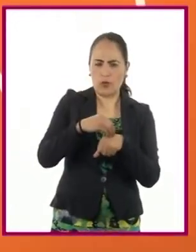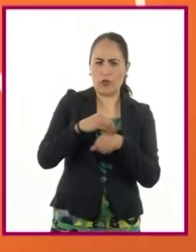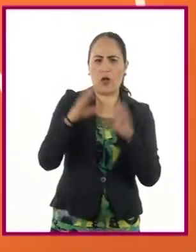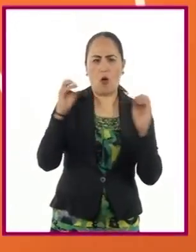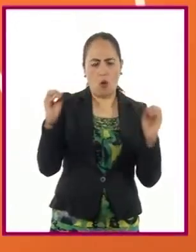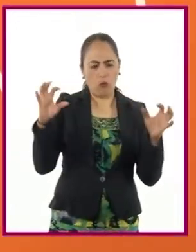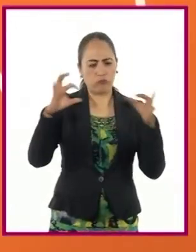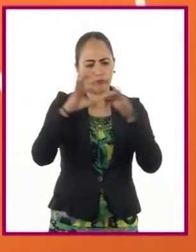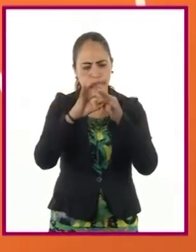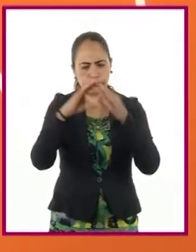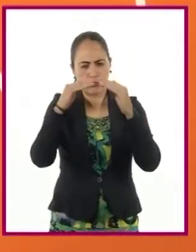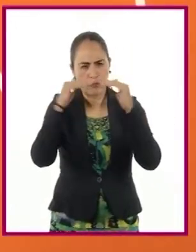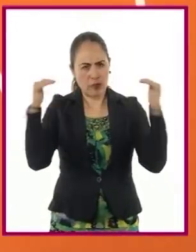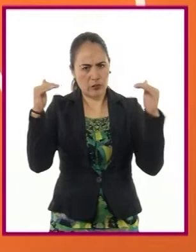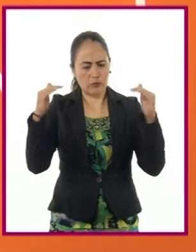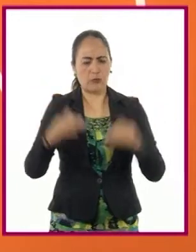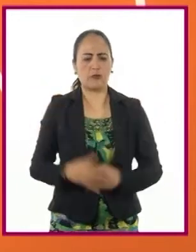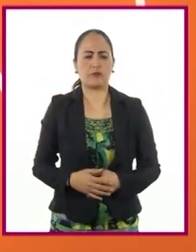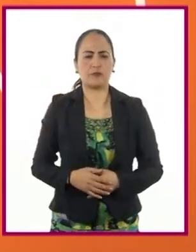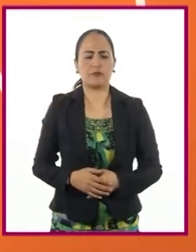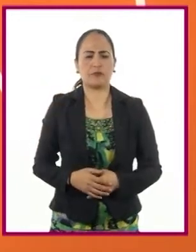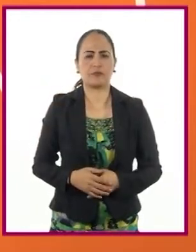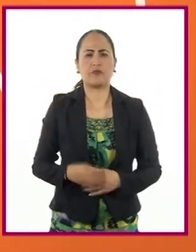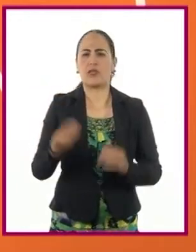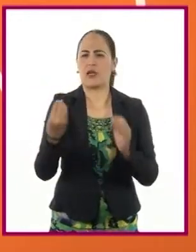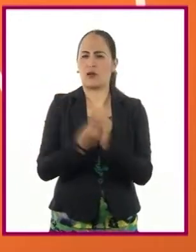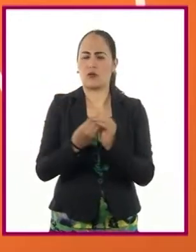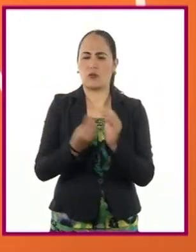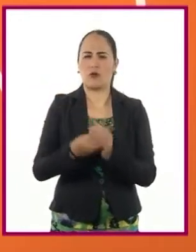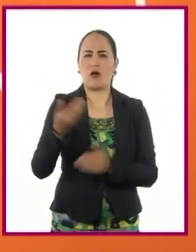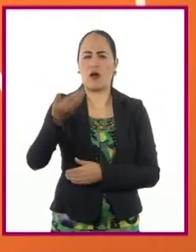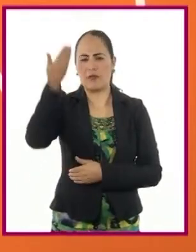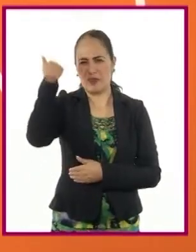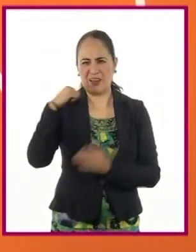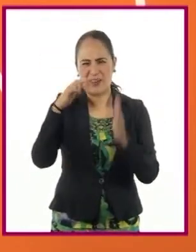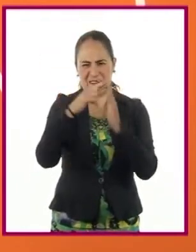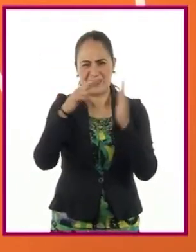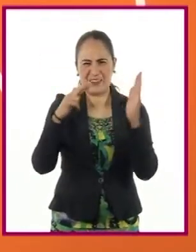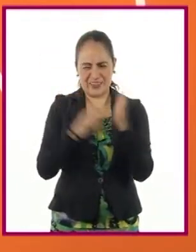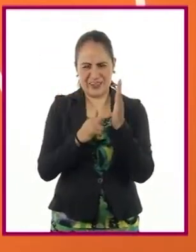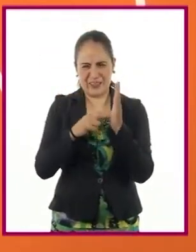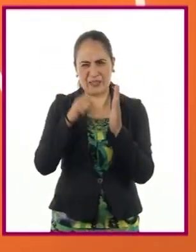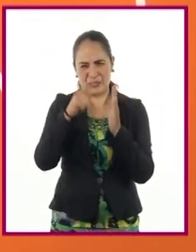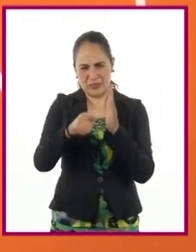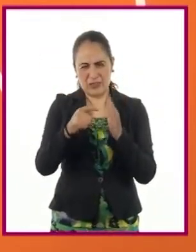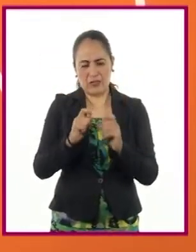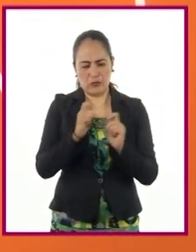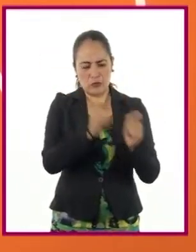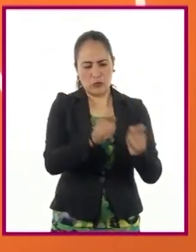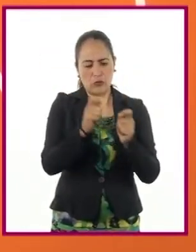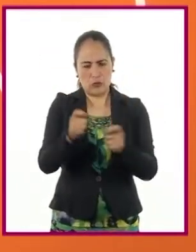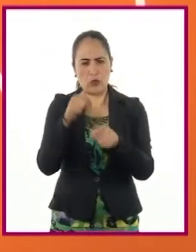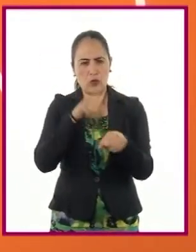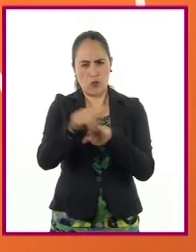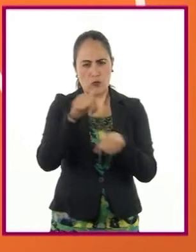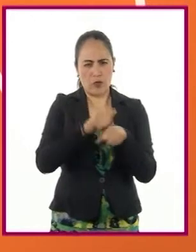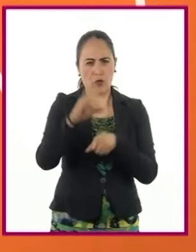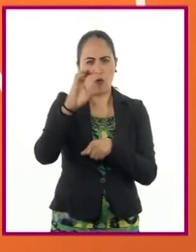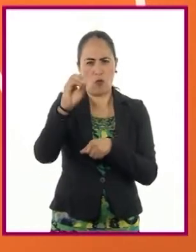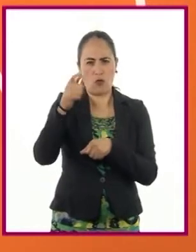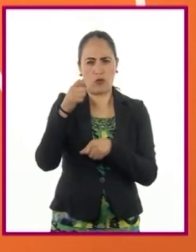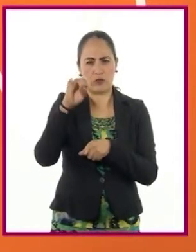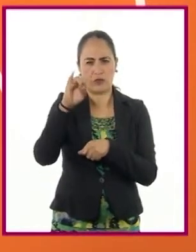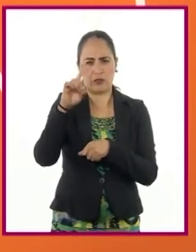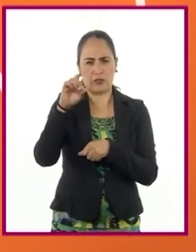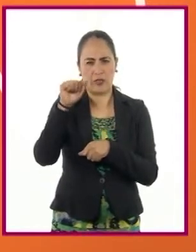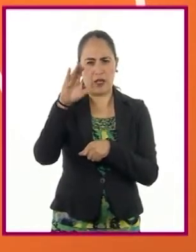compuesto. En la sesión anterior aprendieron sobre las reglas generales de la asignación de número de oxidación en los metales,